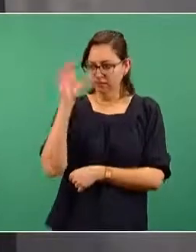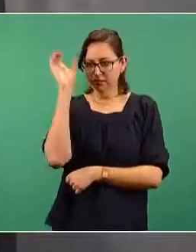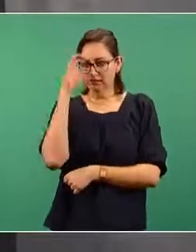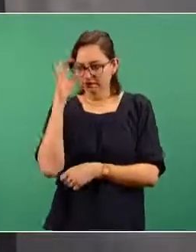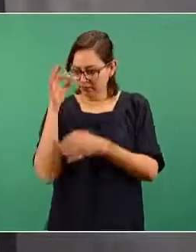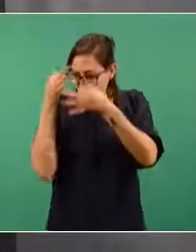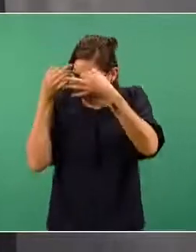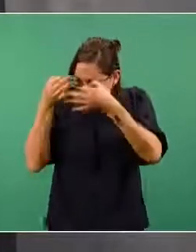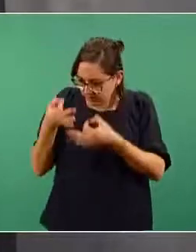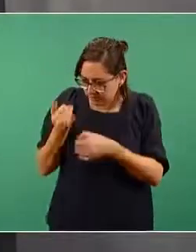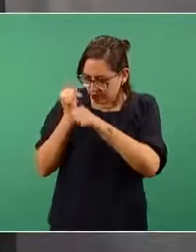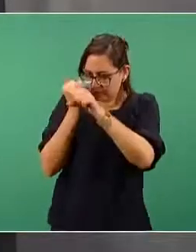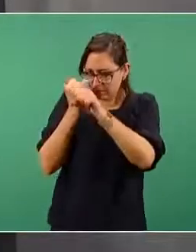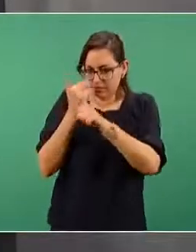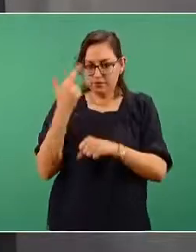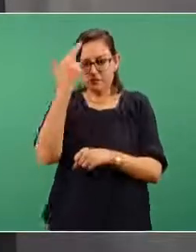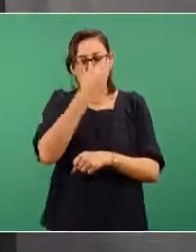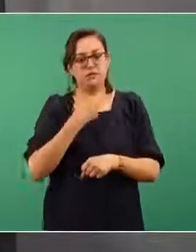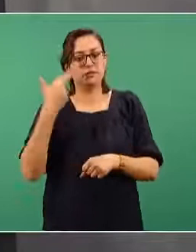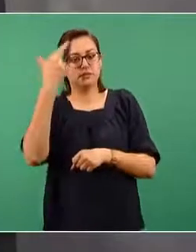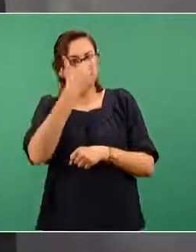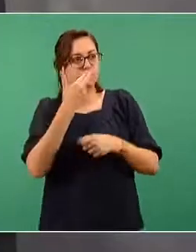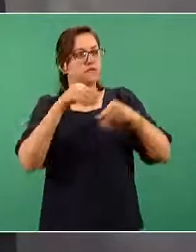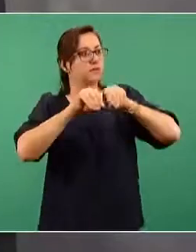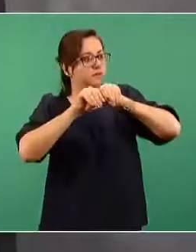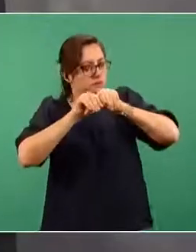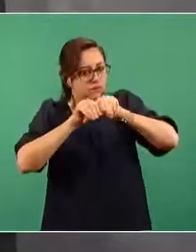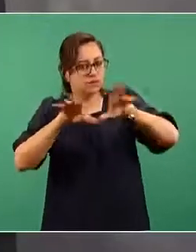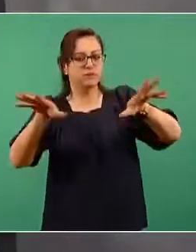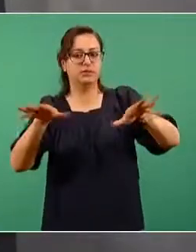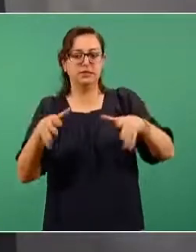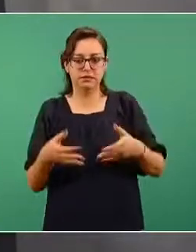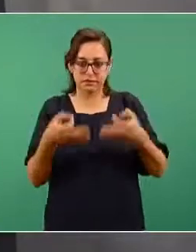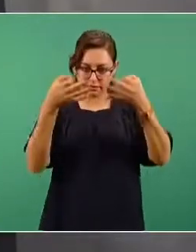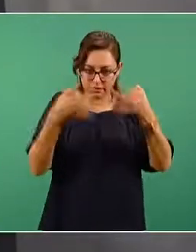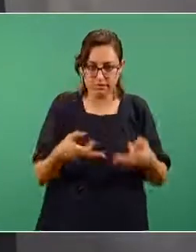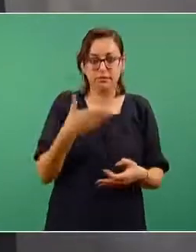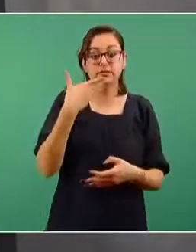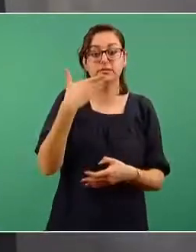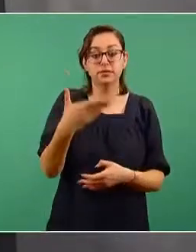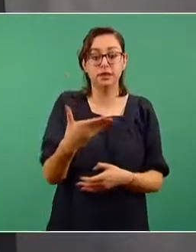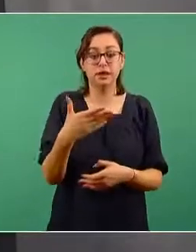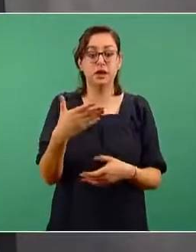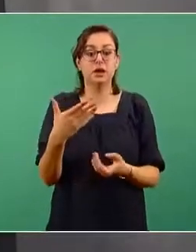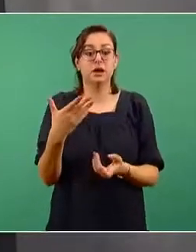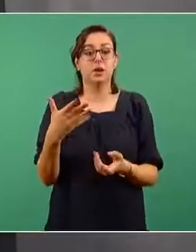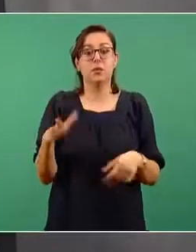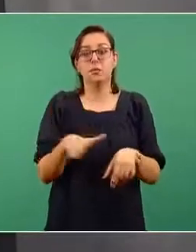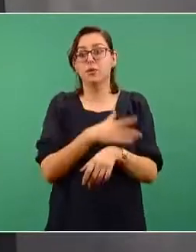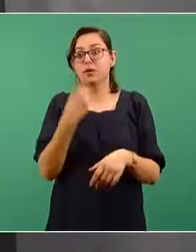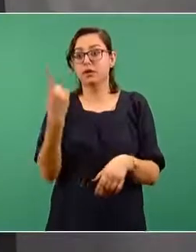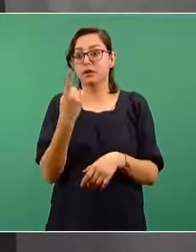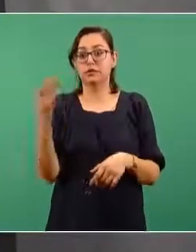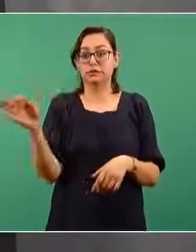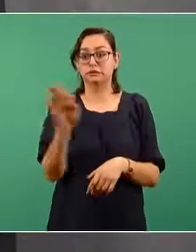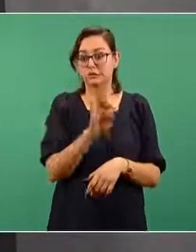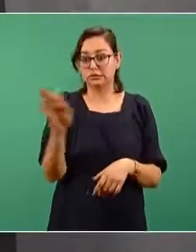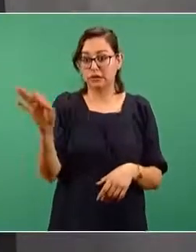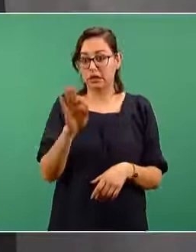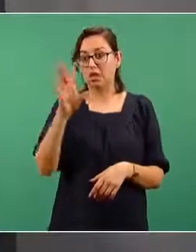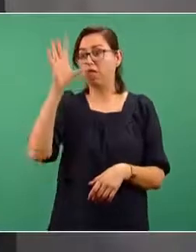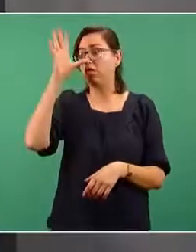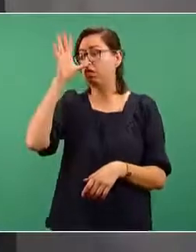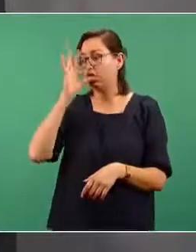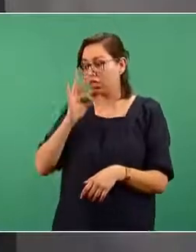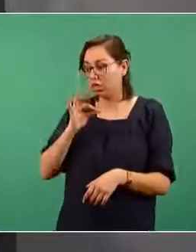que no existan suficientes resquicios en los cuales ciertos segmentos de la sociedad, a veces